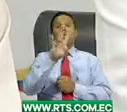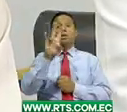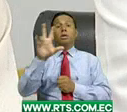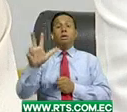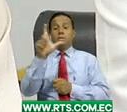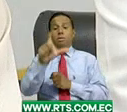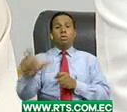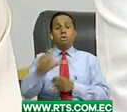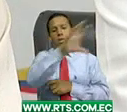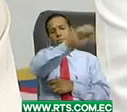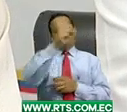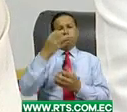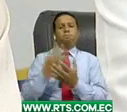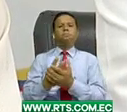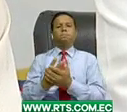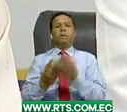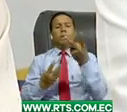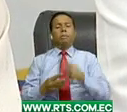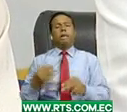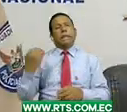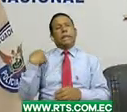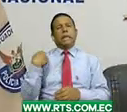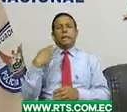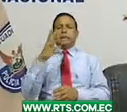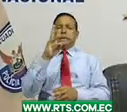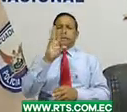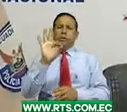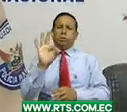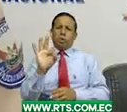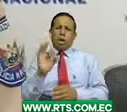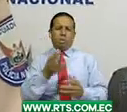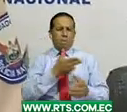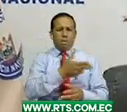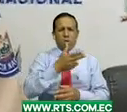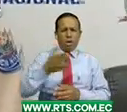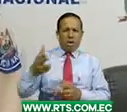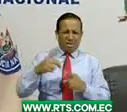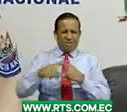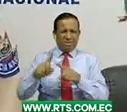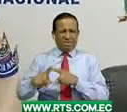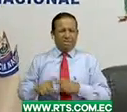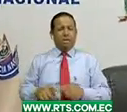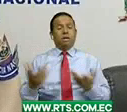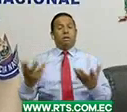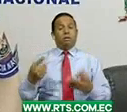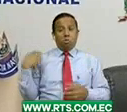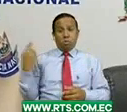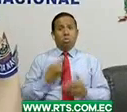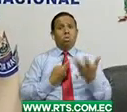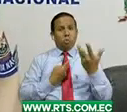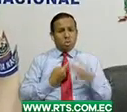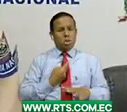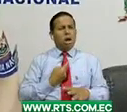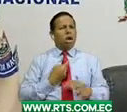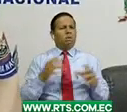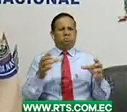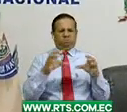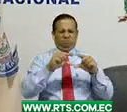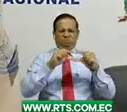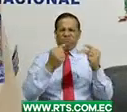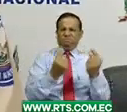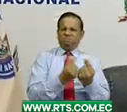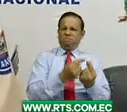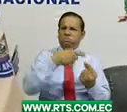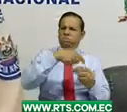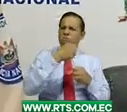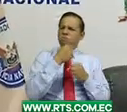circulación 69 armas de fuego. El operativo Victoria número 93, hemos localizado a una bien organizada banda que